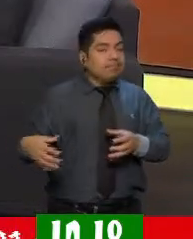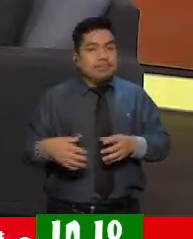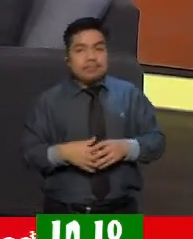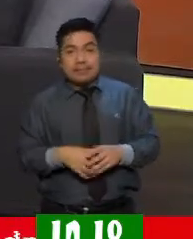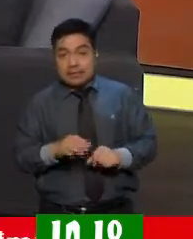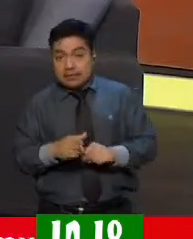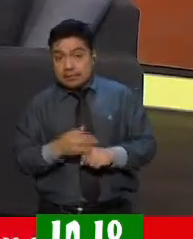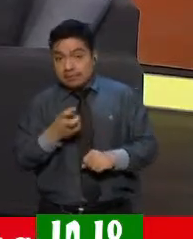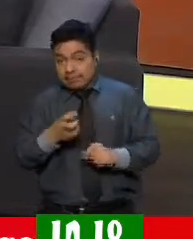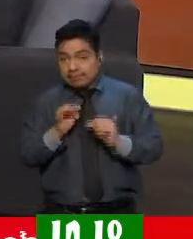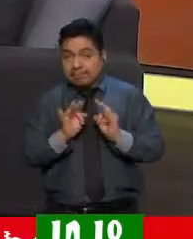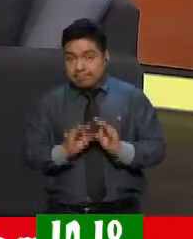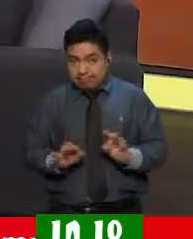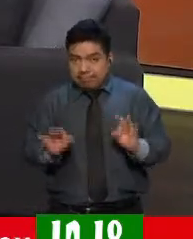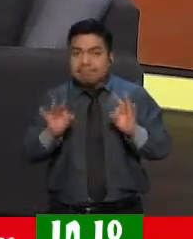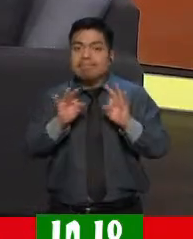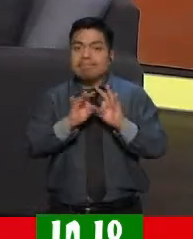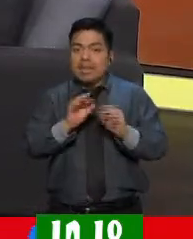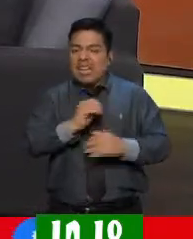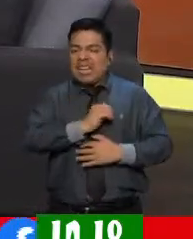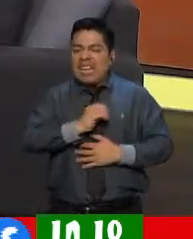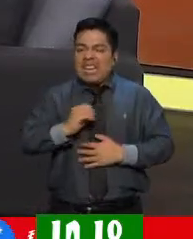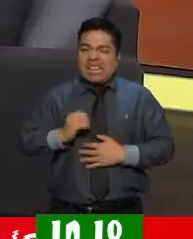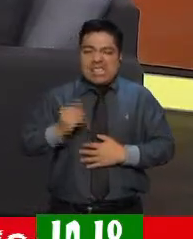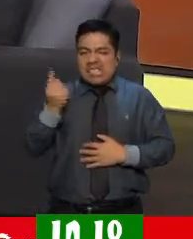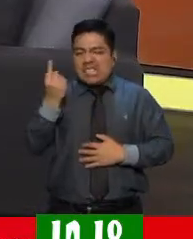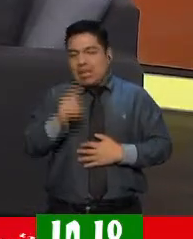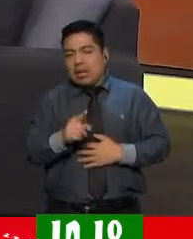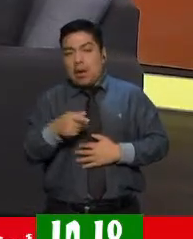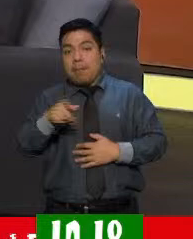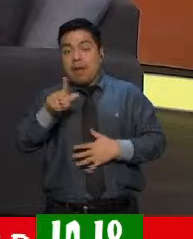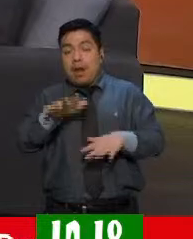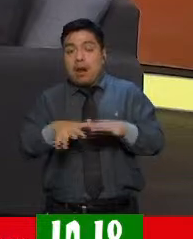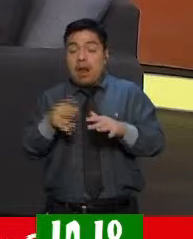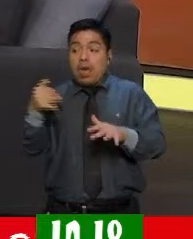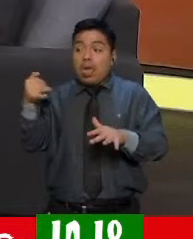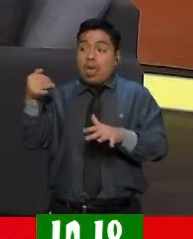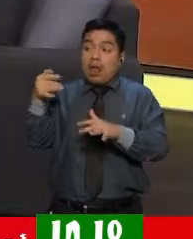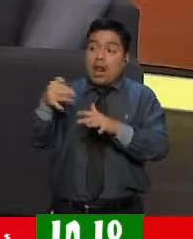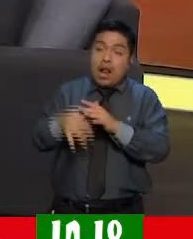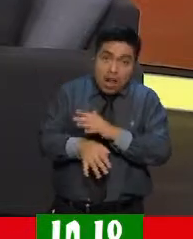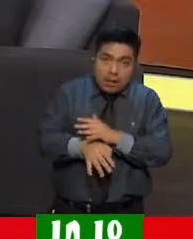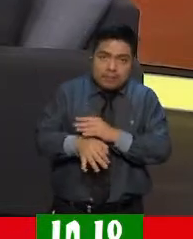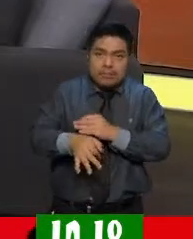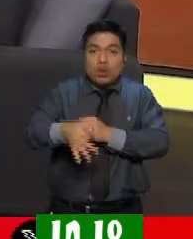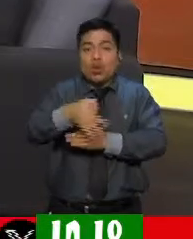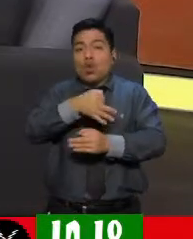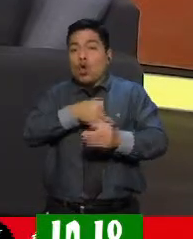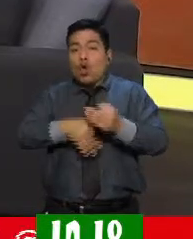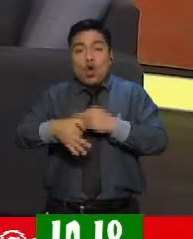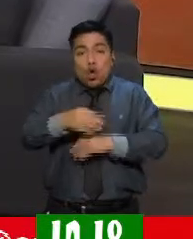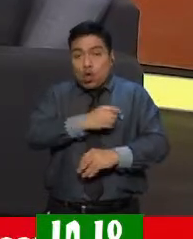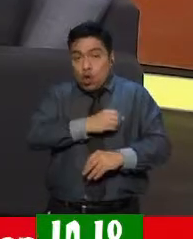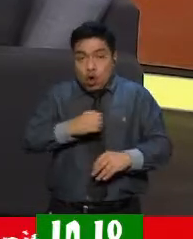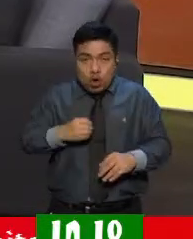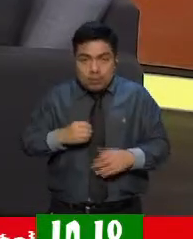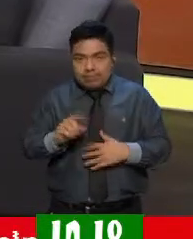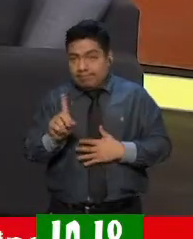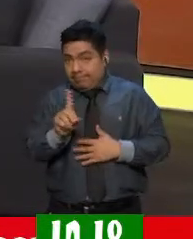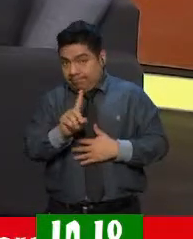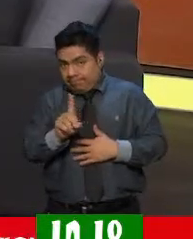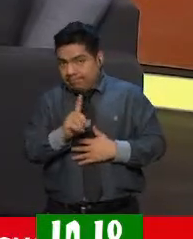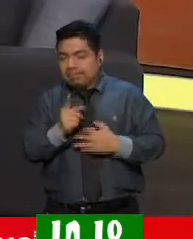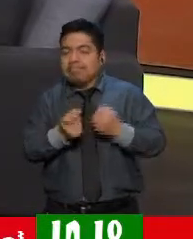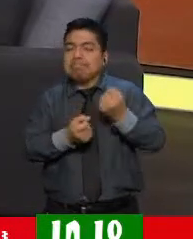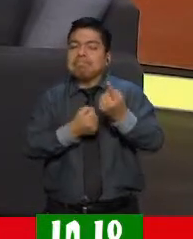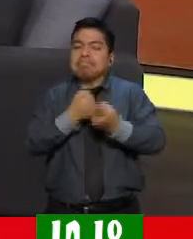muy importante hablar de discurso de odio, pero luego se nos va la mano y empezamos a pensar que todo es discurso de odio, Exacto. cuando en realidad hay